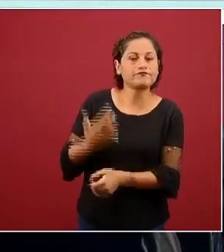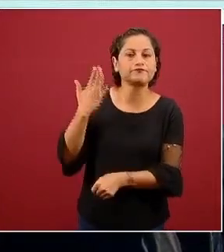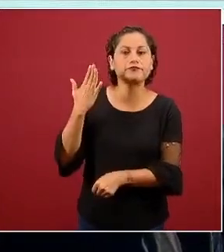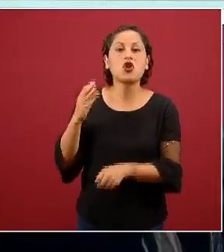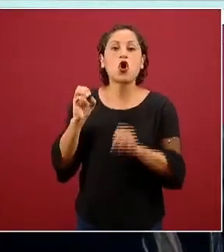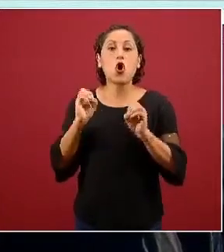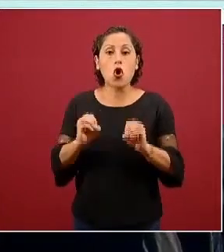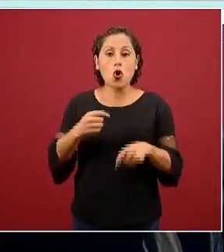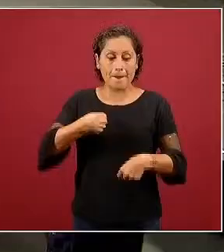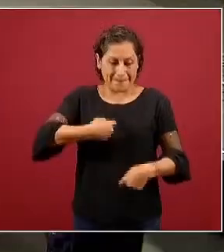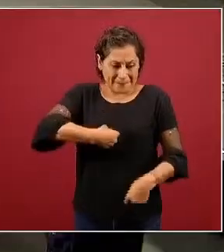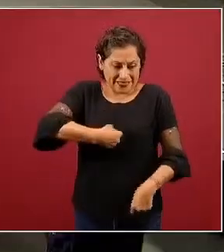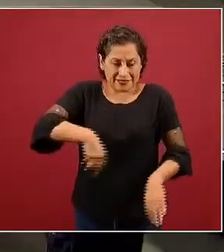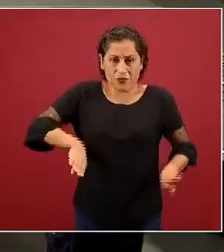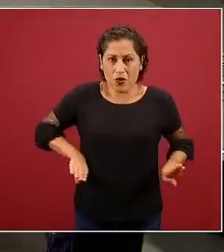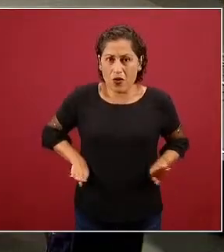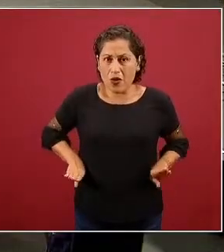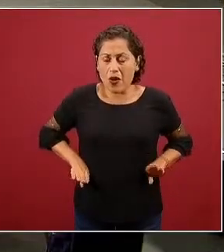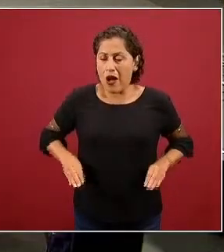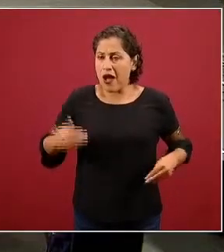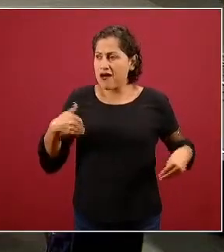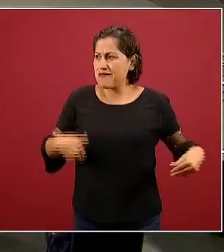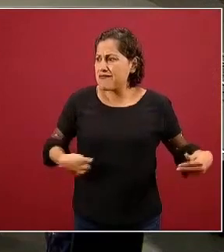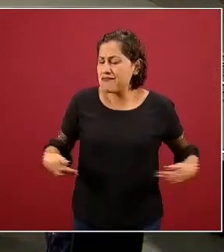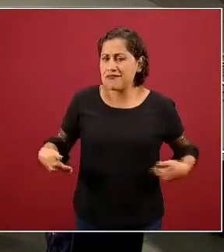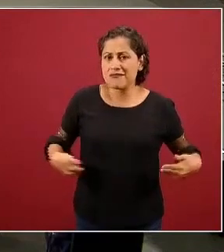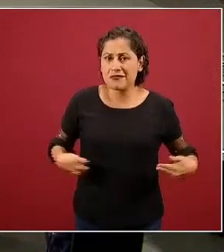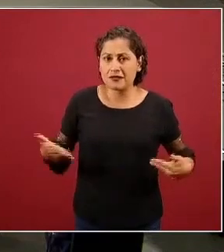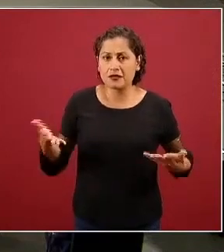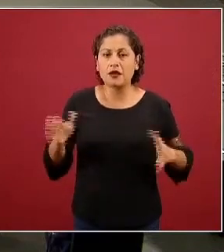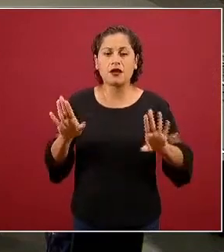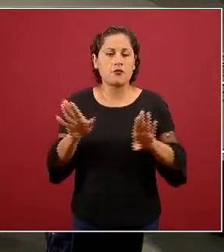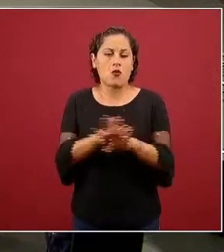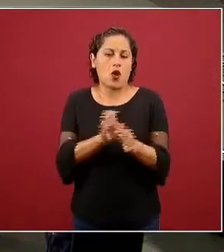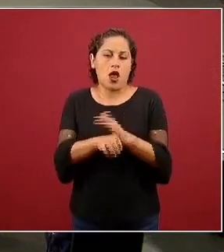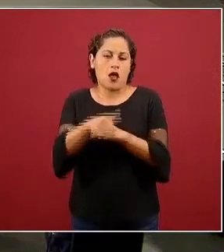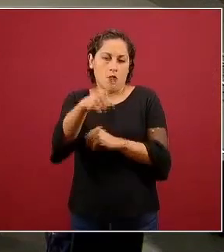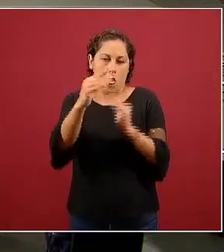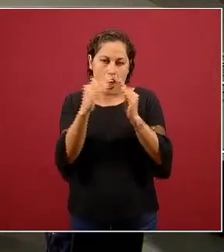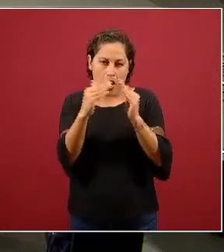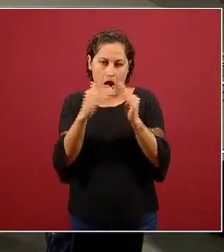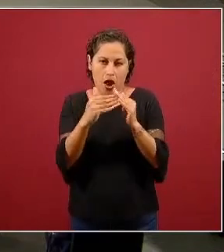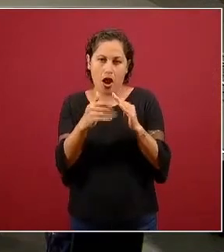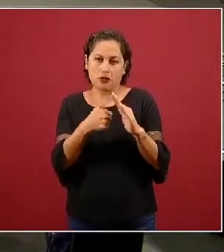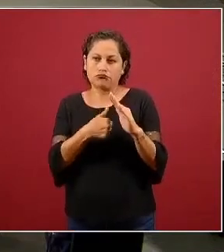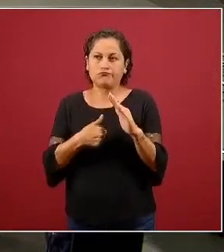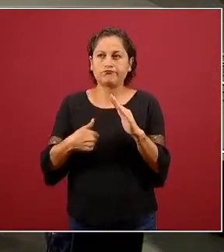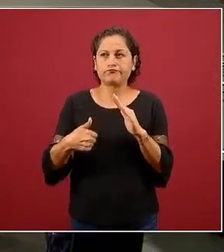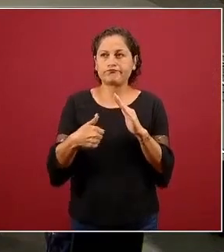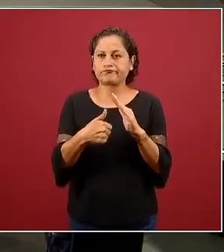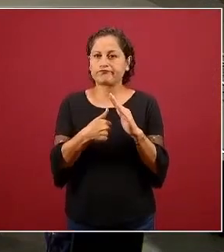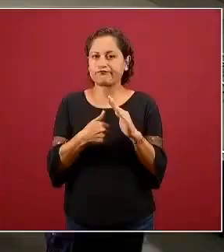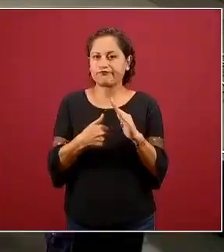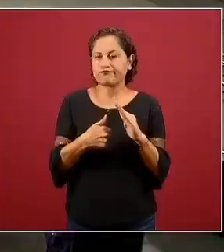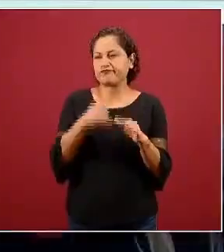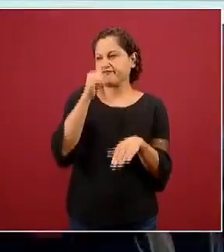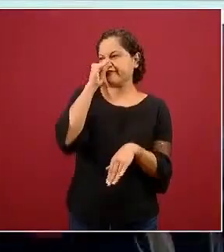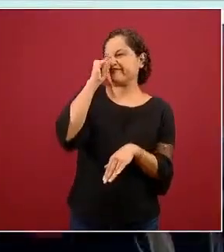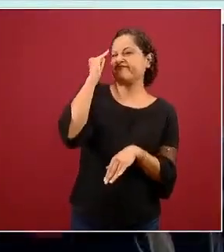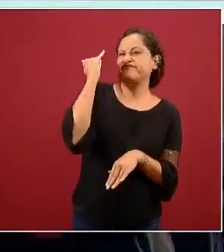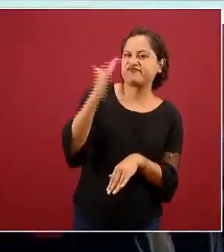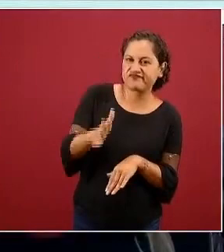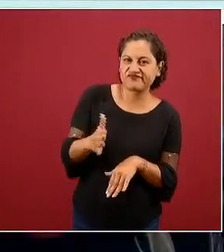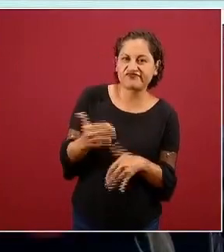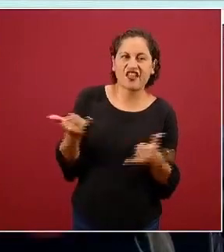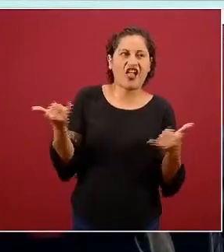equilibrio individual. ¿Y qué empezamos a ver seguramente en casa? Pues muchos episodios de desobediencia,